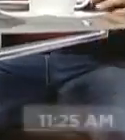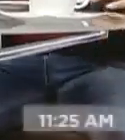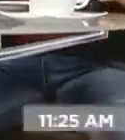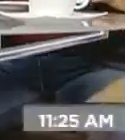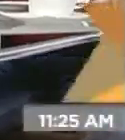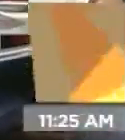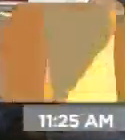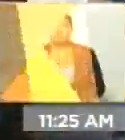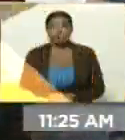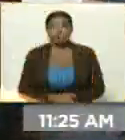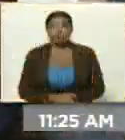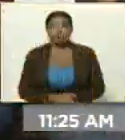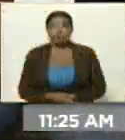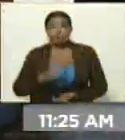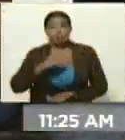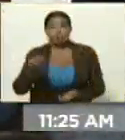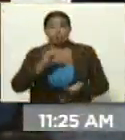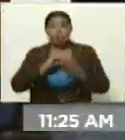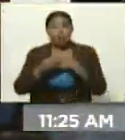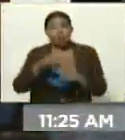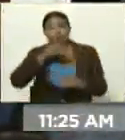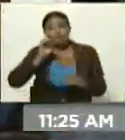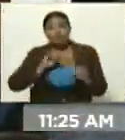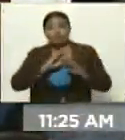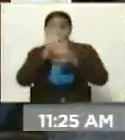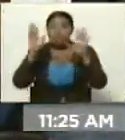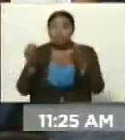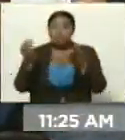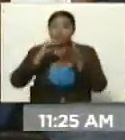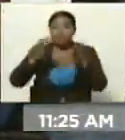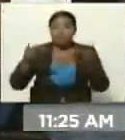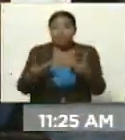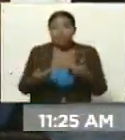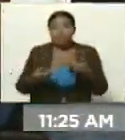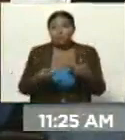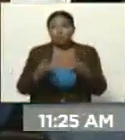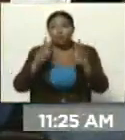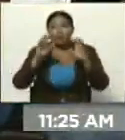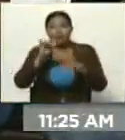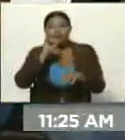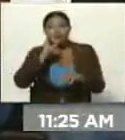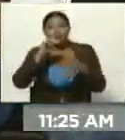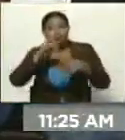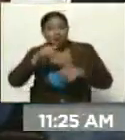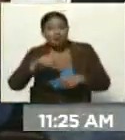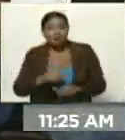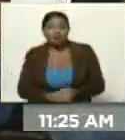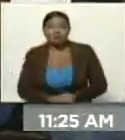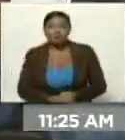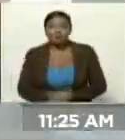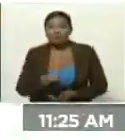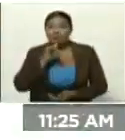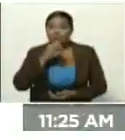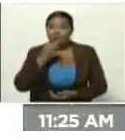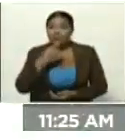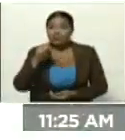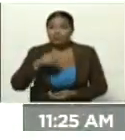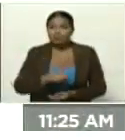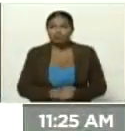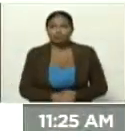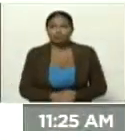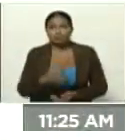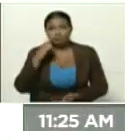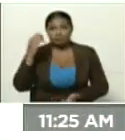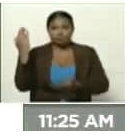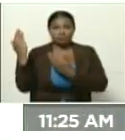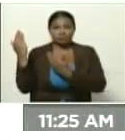Bien, estamos de vuelta en su programa Café en la Mañana. Miren, nos fuimos al corte y regresamos y hay noticias, noticias ahí. Pues, pele